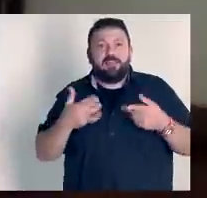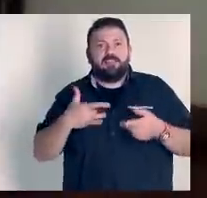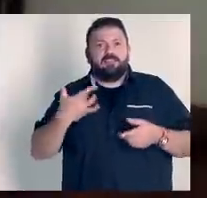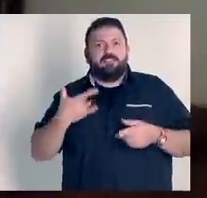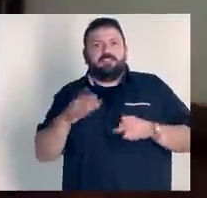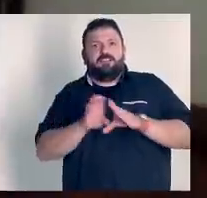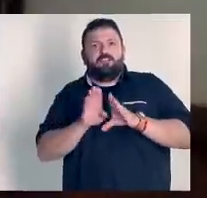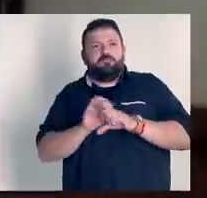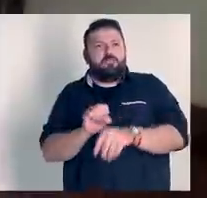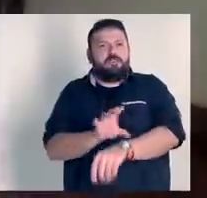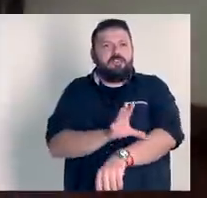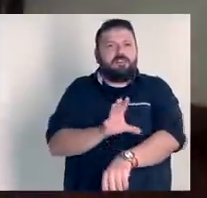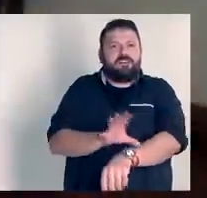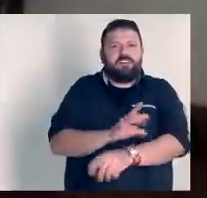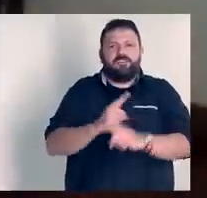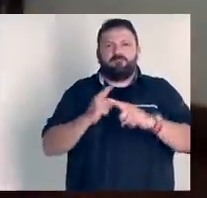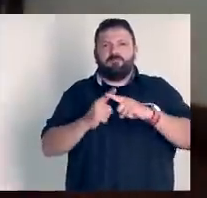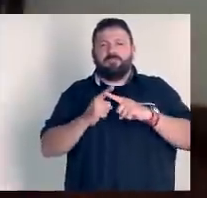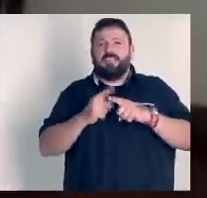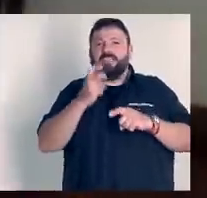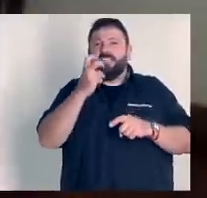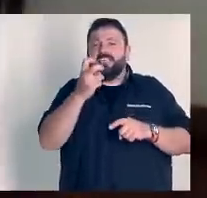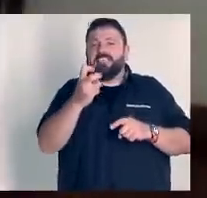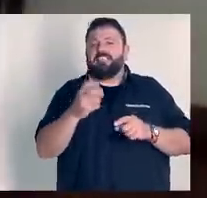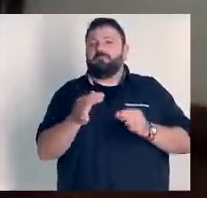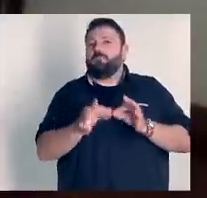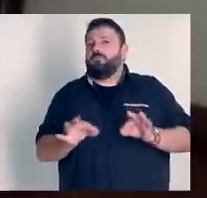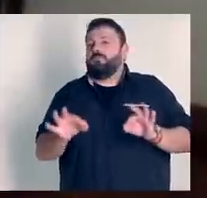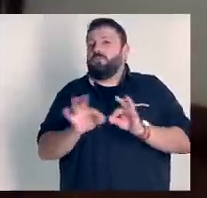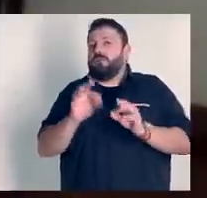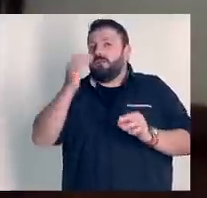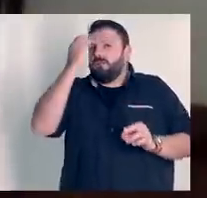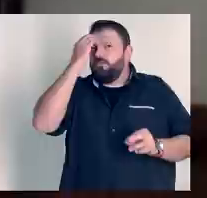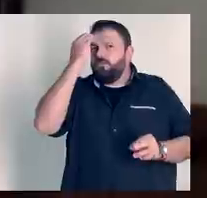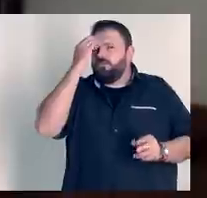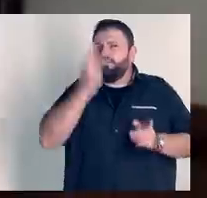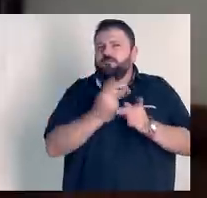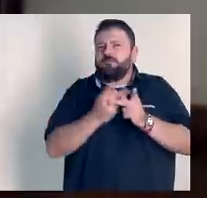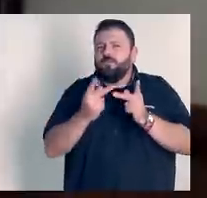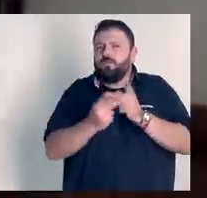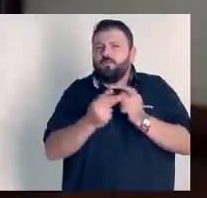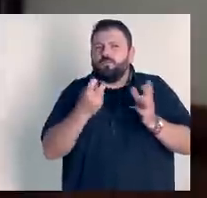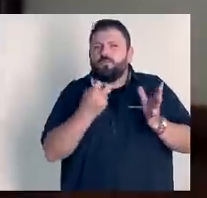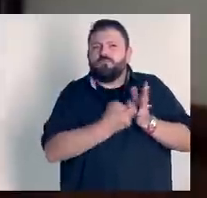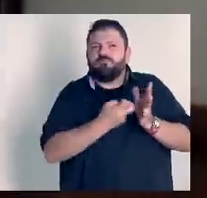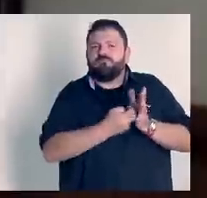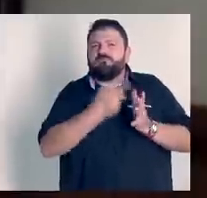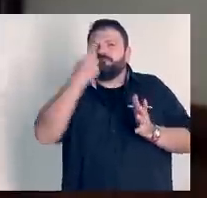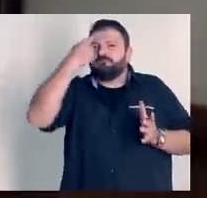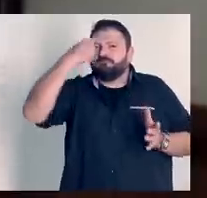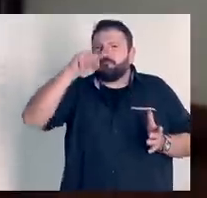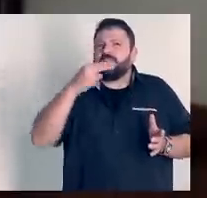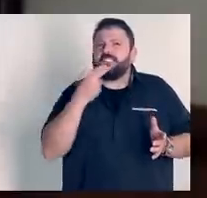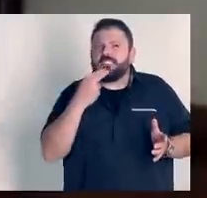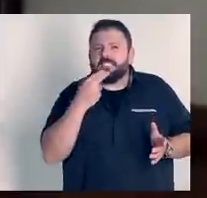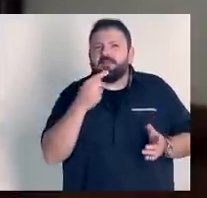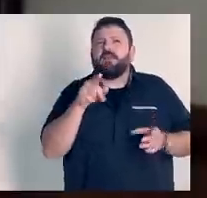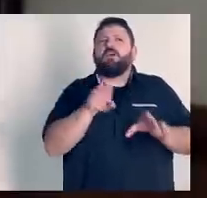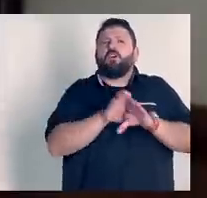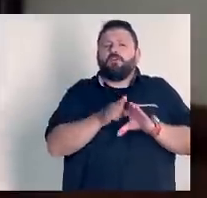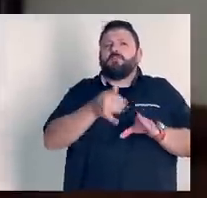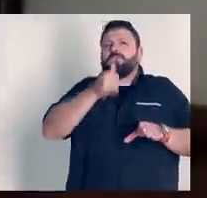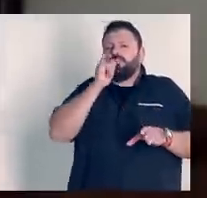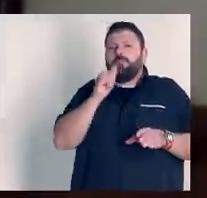muy importante conocer tu producto, saber de qué estás hablando, saber para qué sirve, cómo se toma, cómo funciona, y